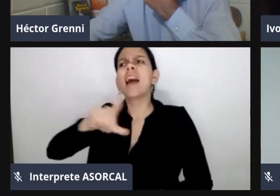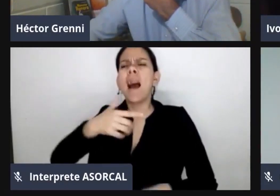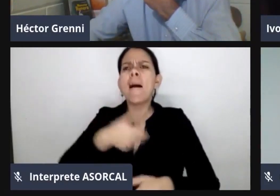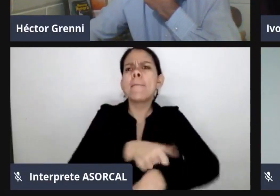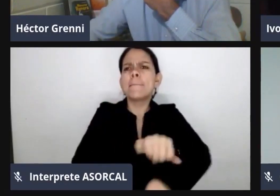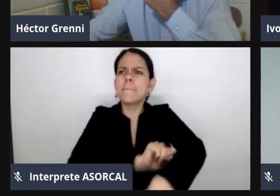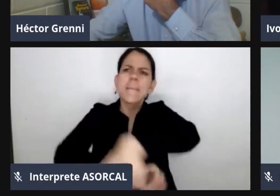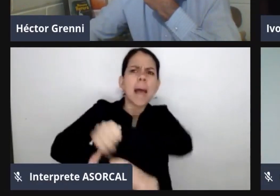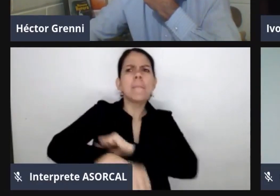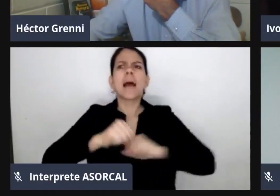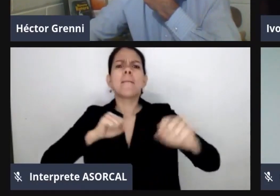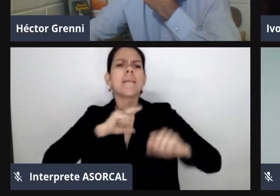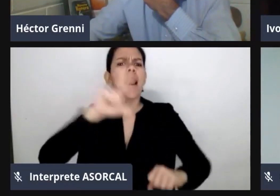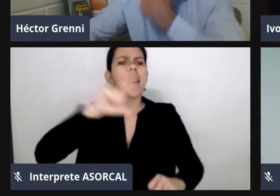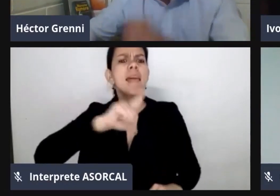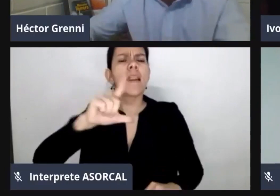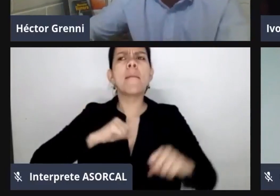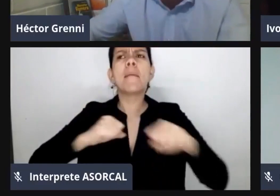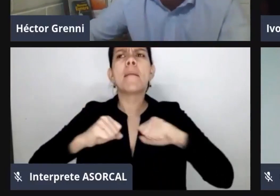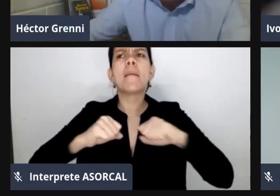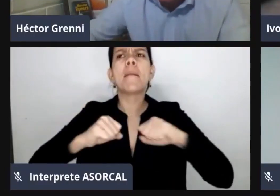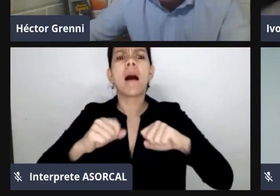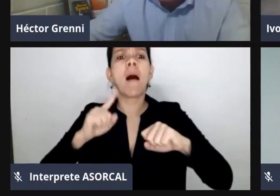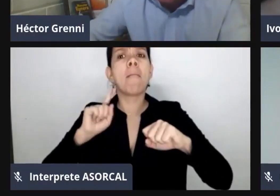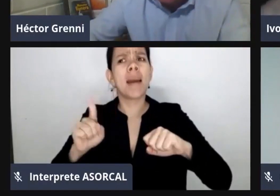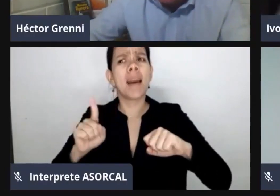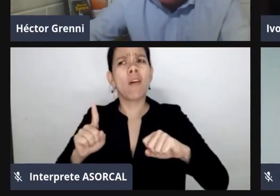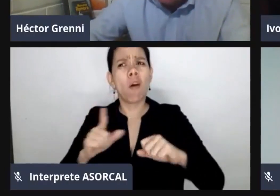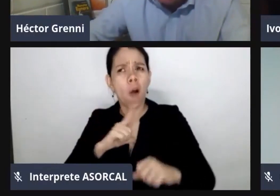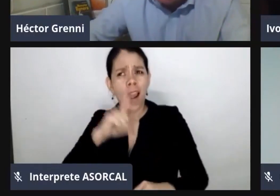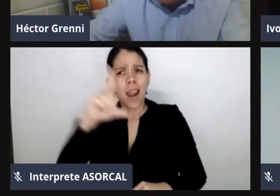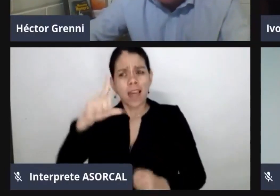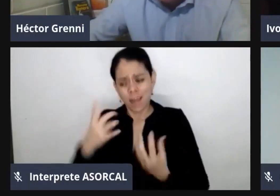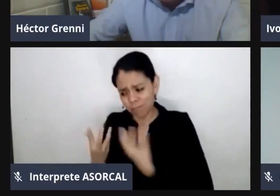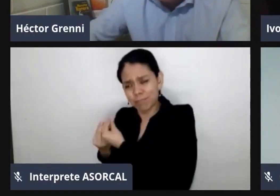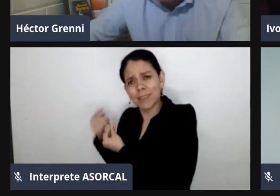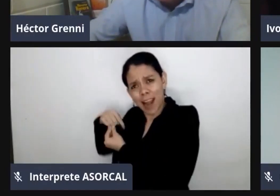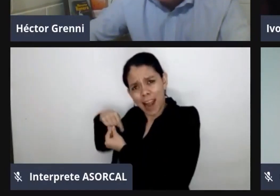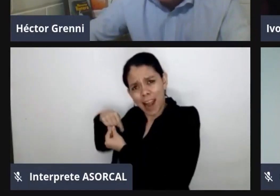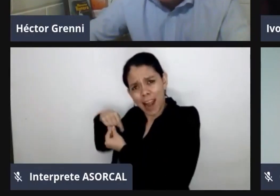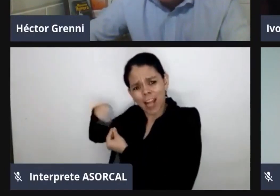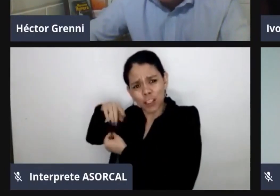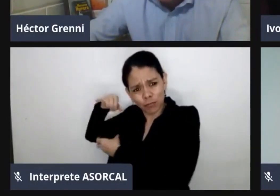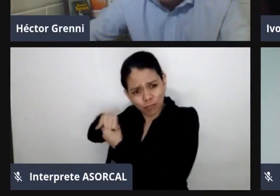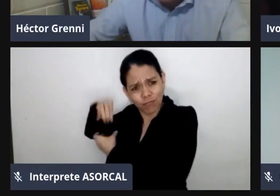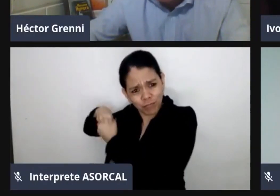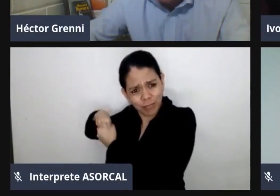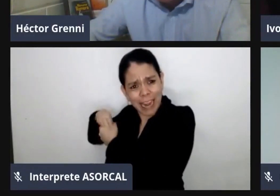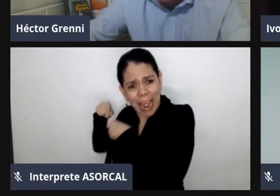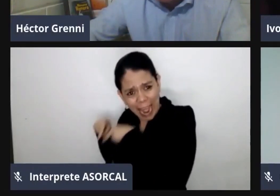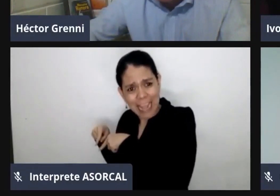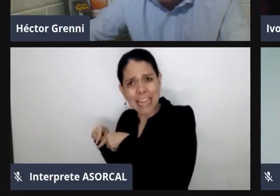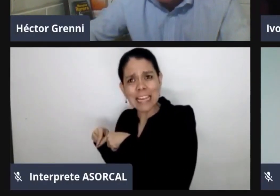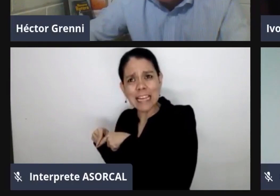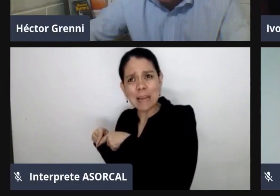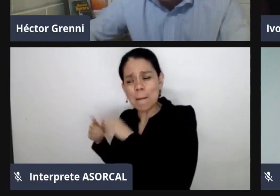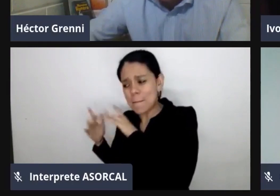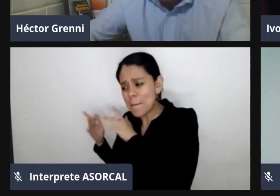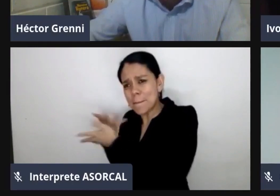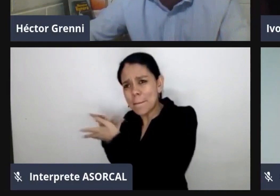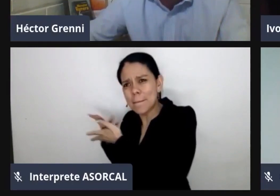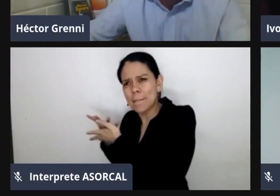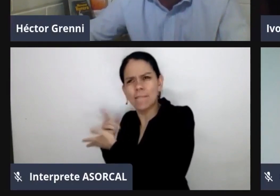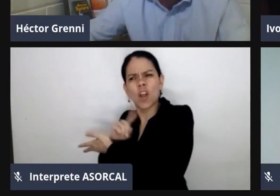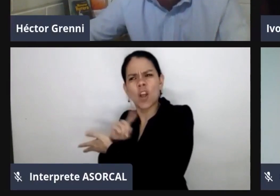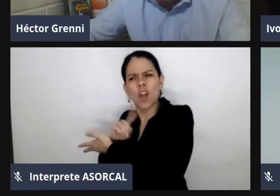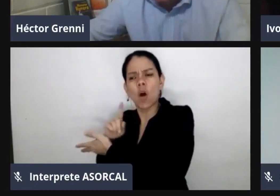que no pertenecen a la misma bases sociales. Ese punto también me parece muy interesante destacar de su